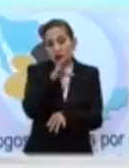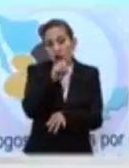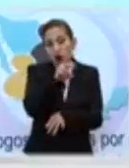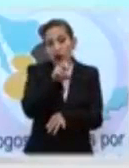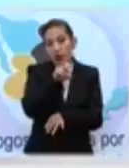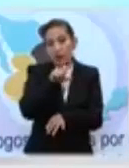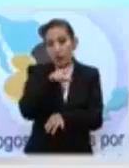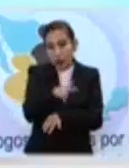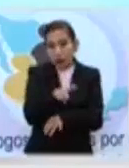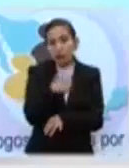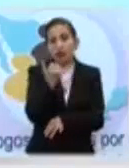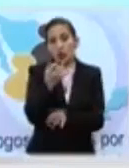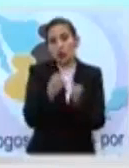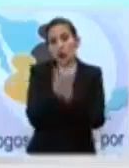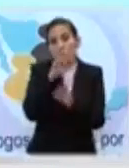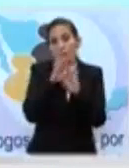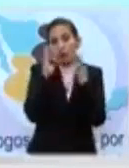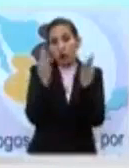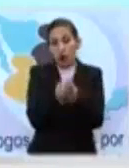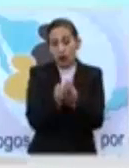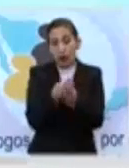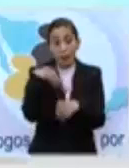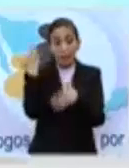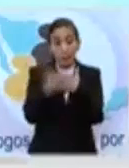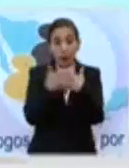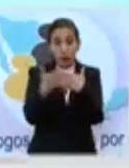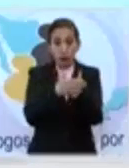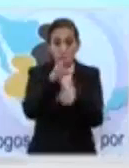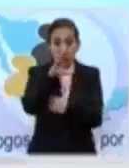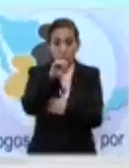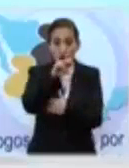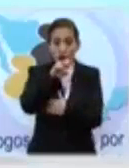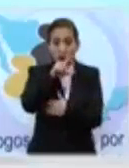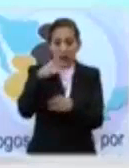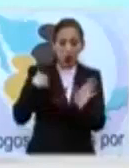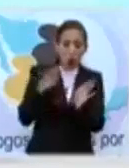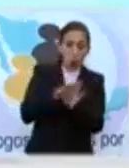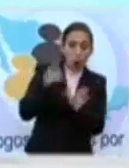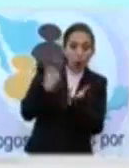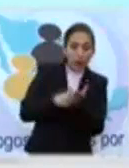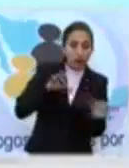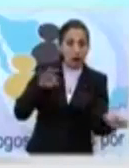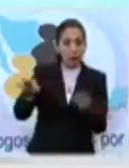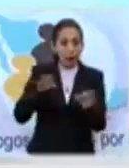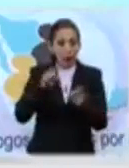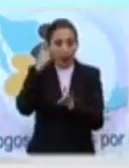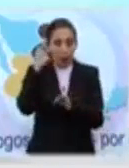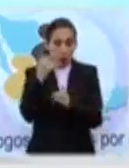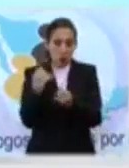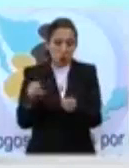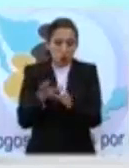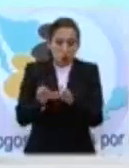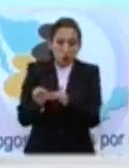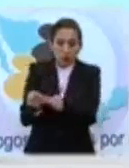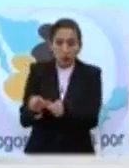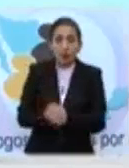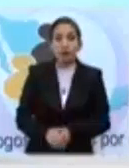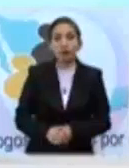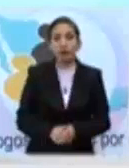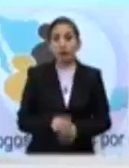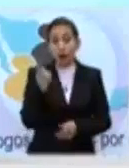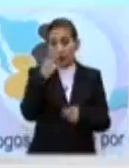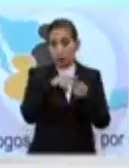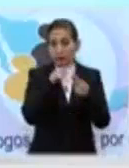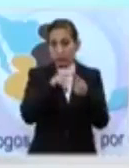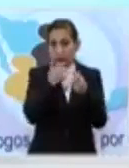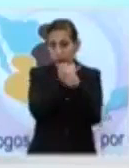y el nuevo modelo que va a surgir en el Coneval ante la autonomía que se ha aprobado. Un primer tema tiene que ver con